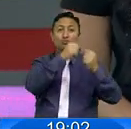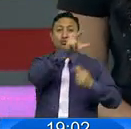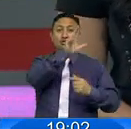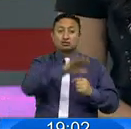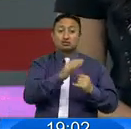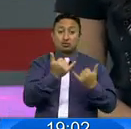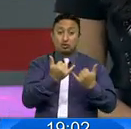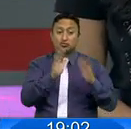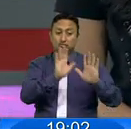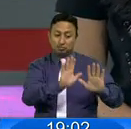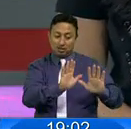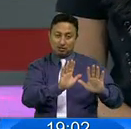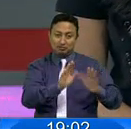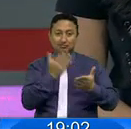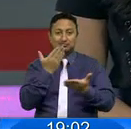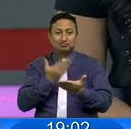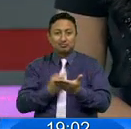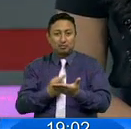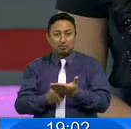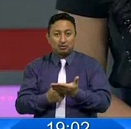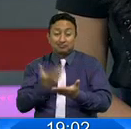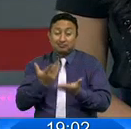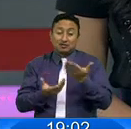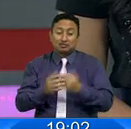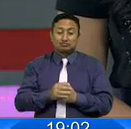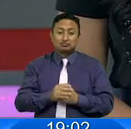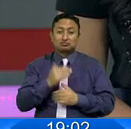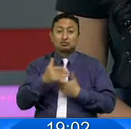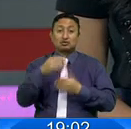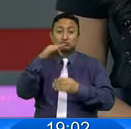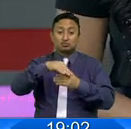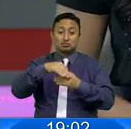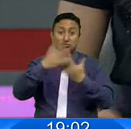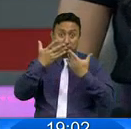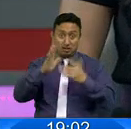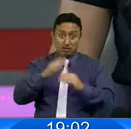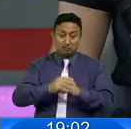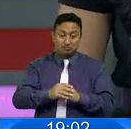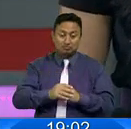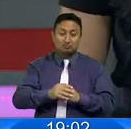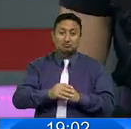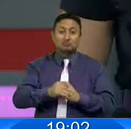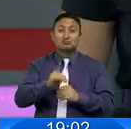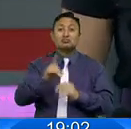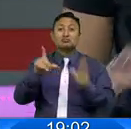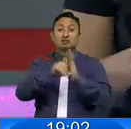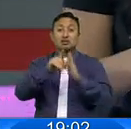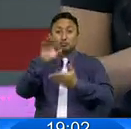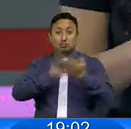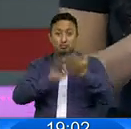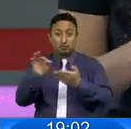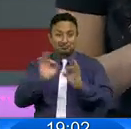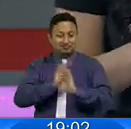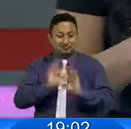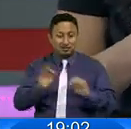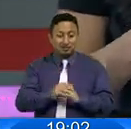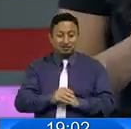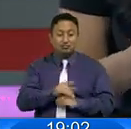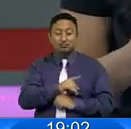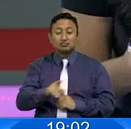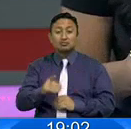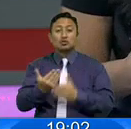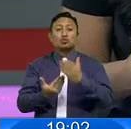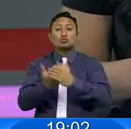revisión y esto podría provocar que no existan los votos para concretar la aprobación de leyes y en especial la elección de